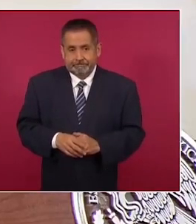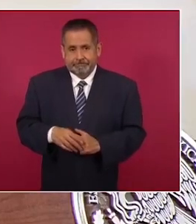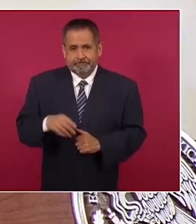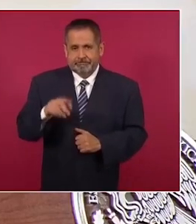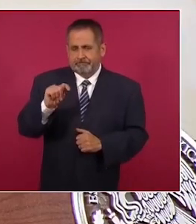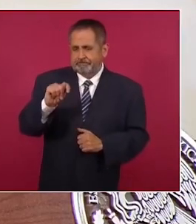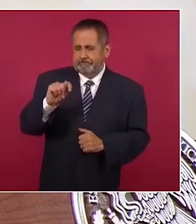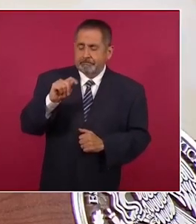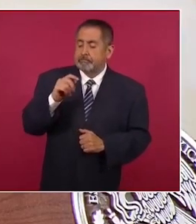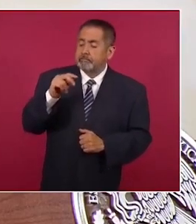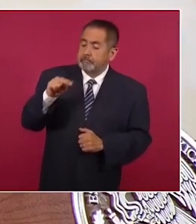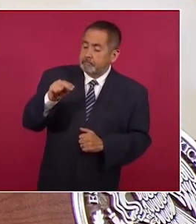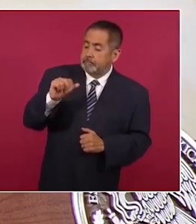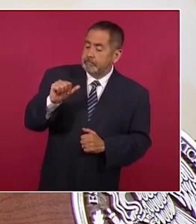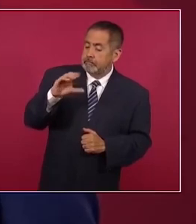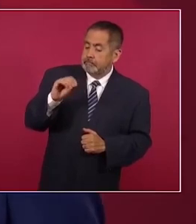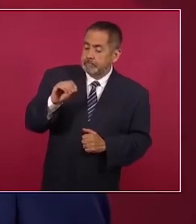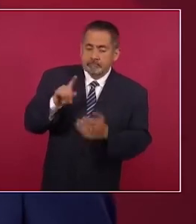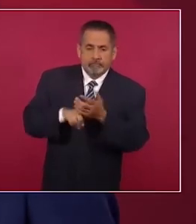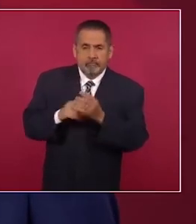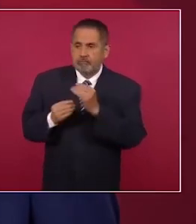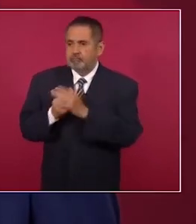nacos estamos de moda.